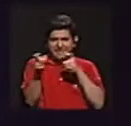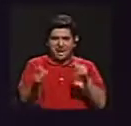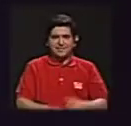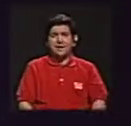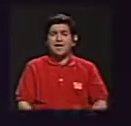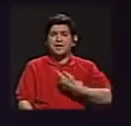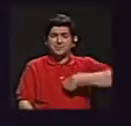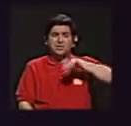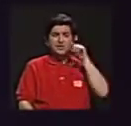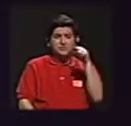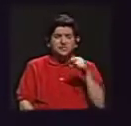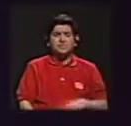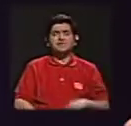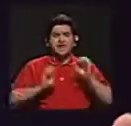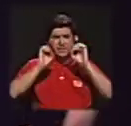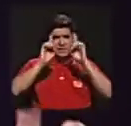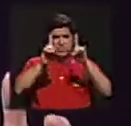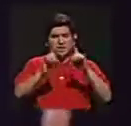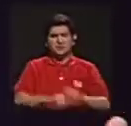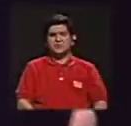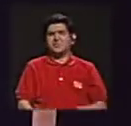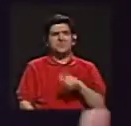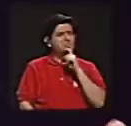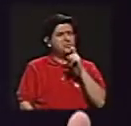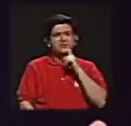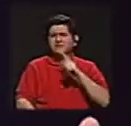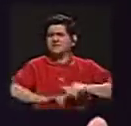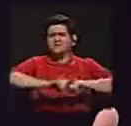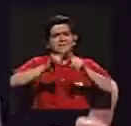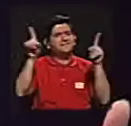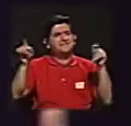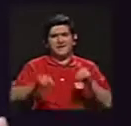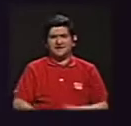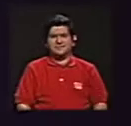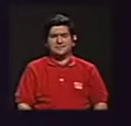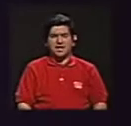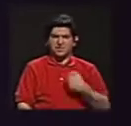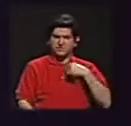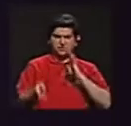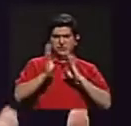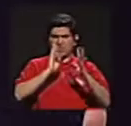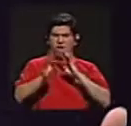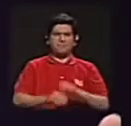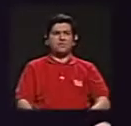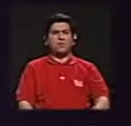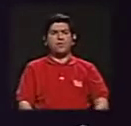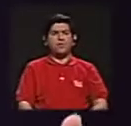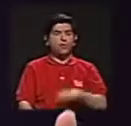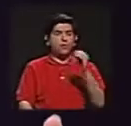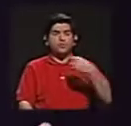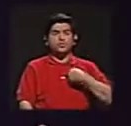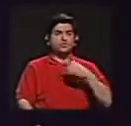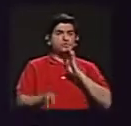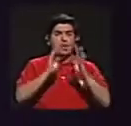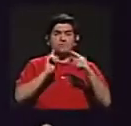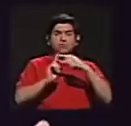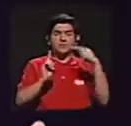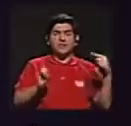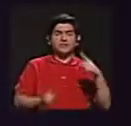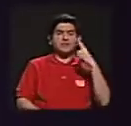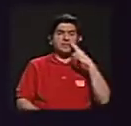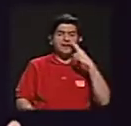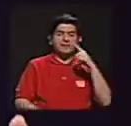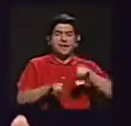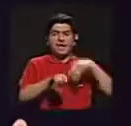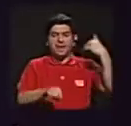sido educadas ahí. Entonces es muy difícil distinguir cuándo estoy hablando yo y cuándo estoy hablando yo desde mi papá, desde